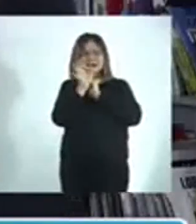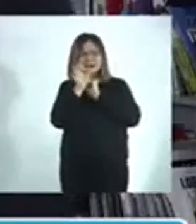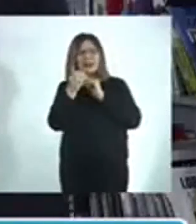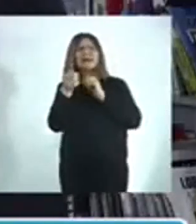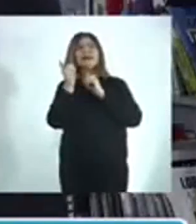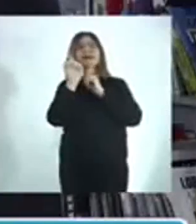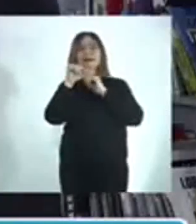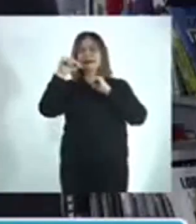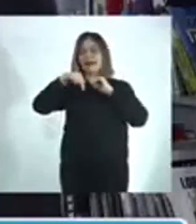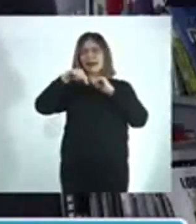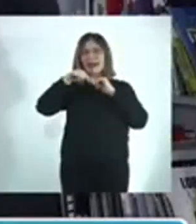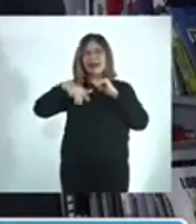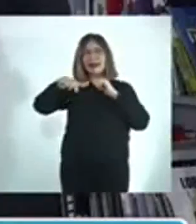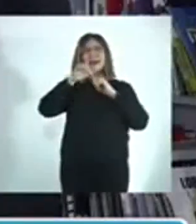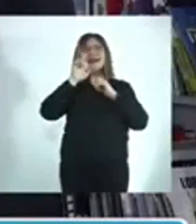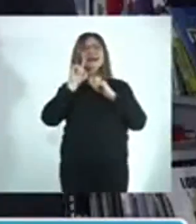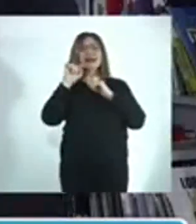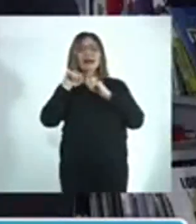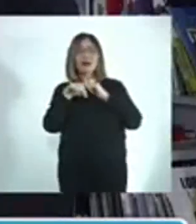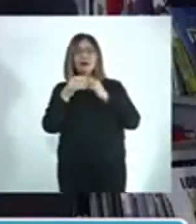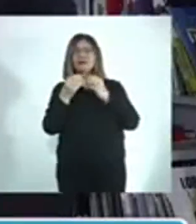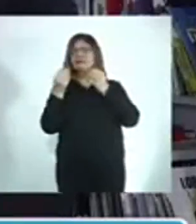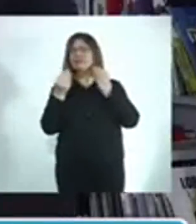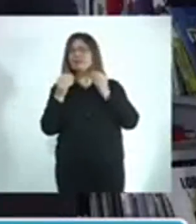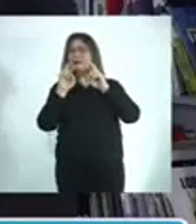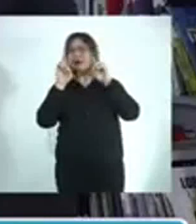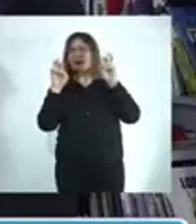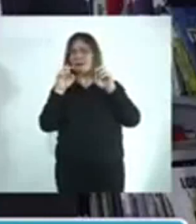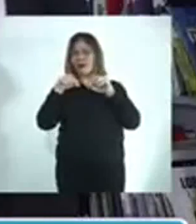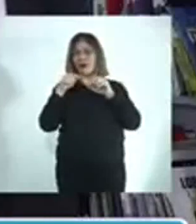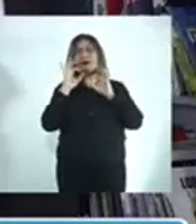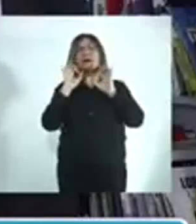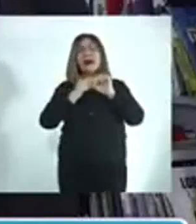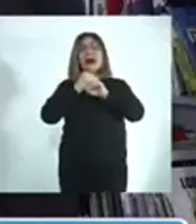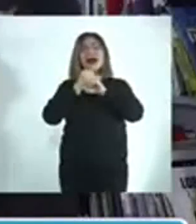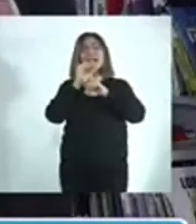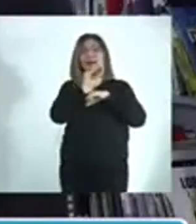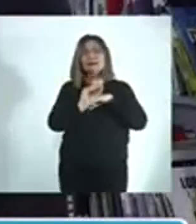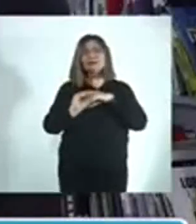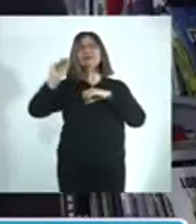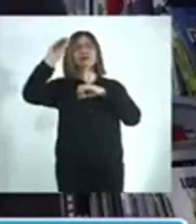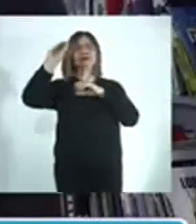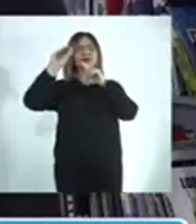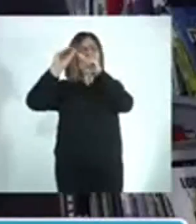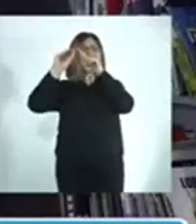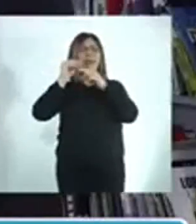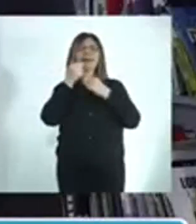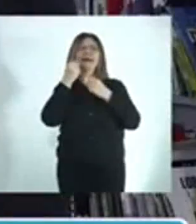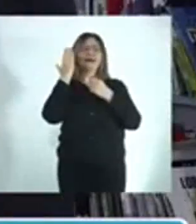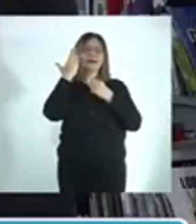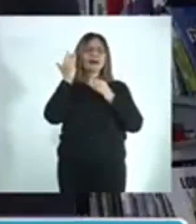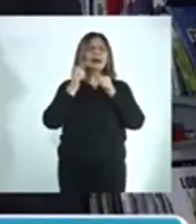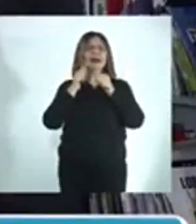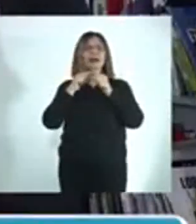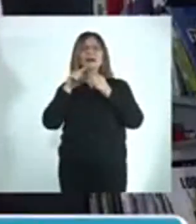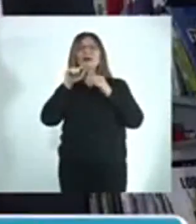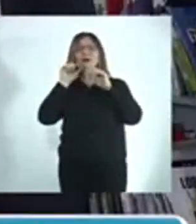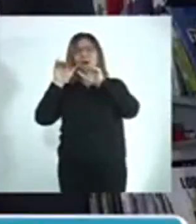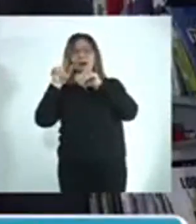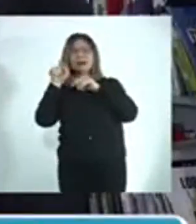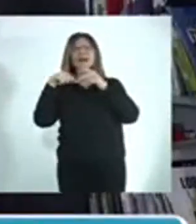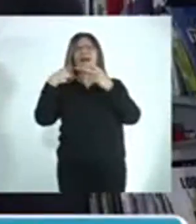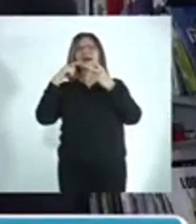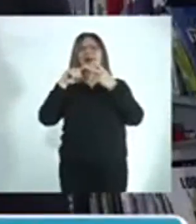que este bloque va a estar colgado a través de todas las plataformas que tenemos: Twitter, YouTube